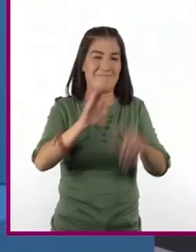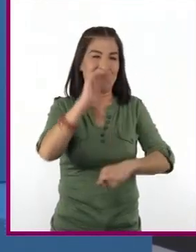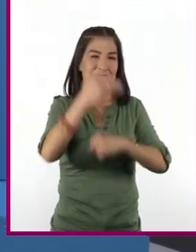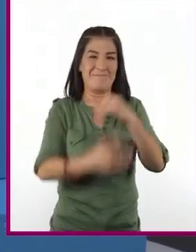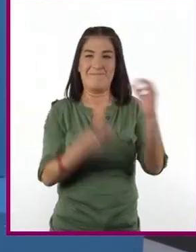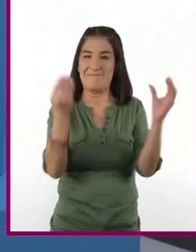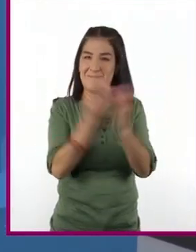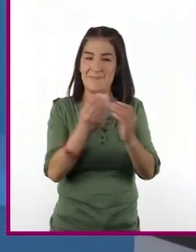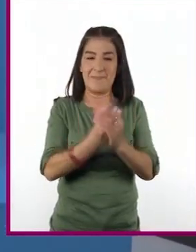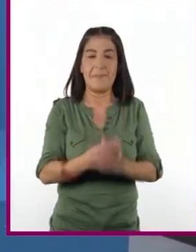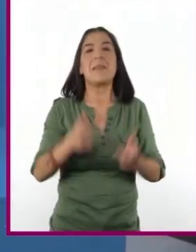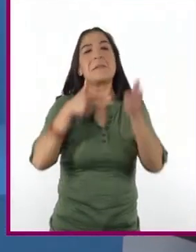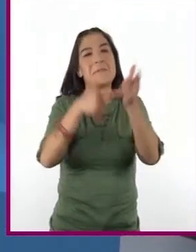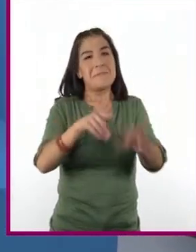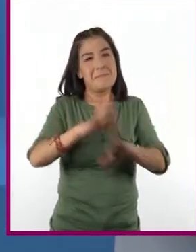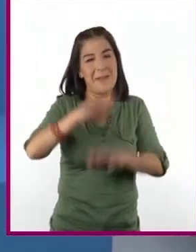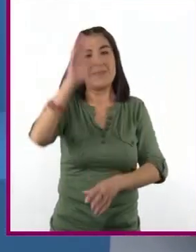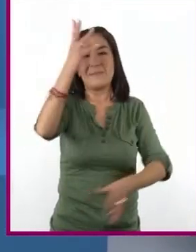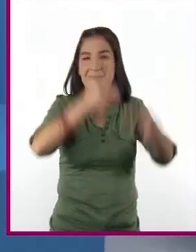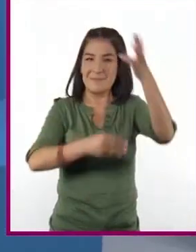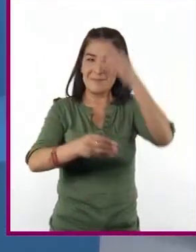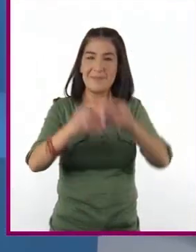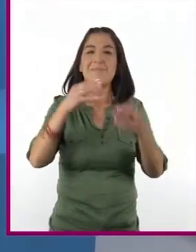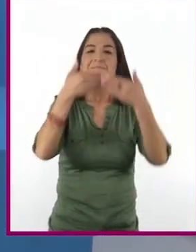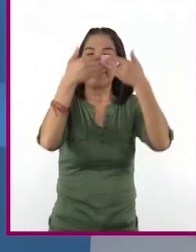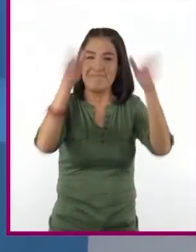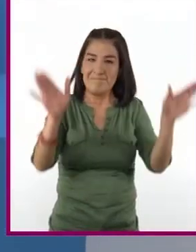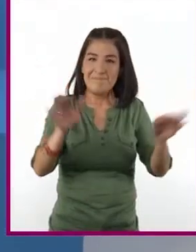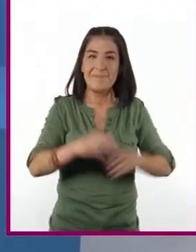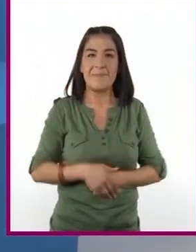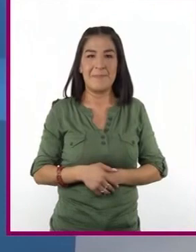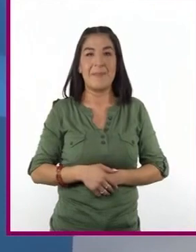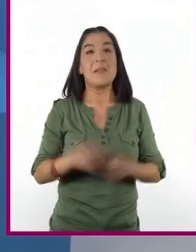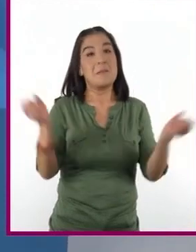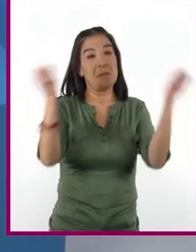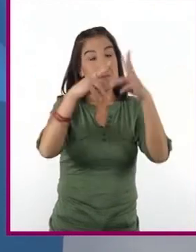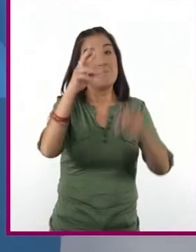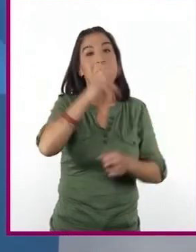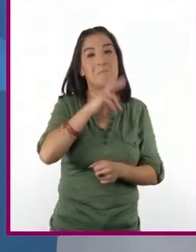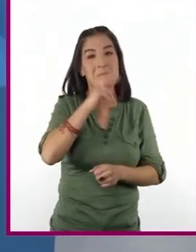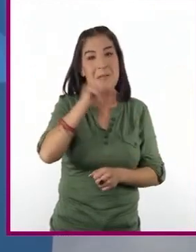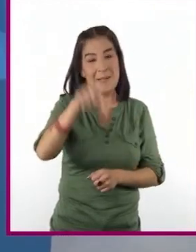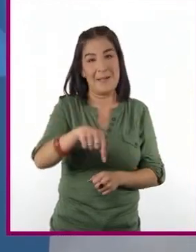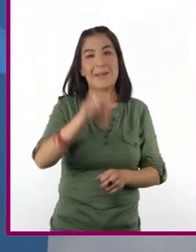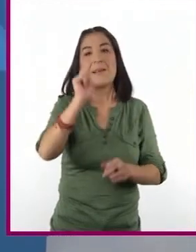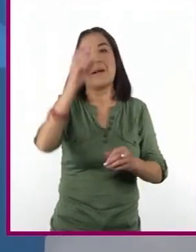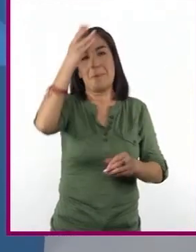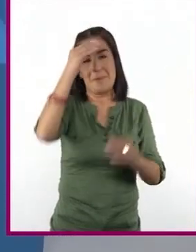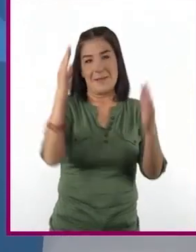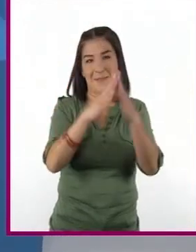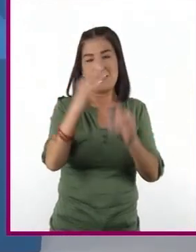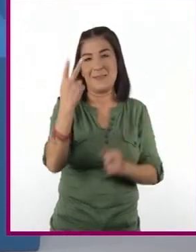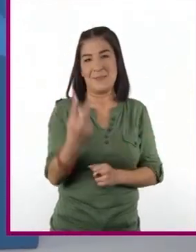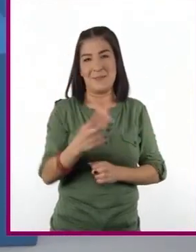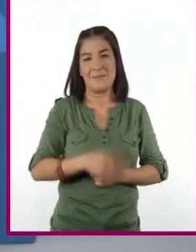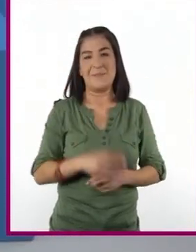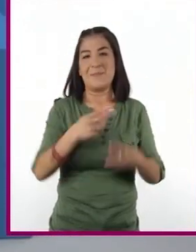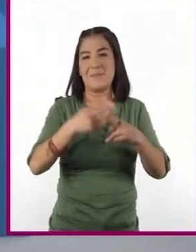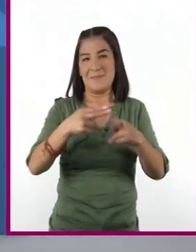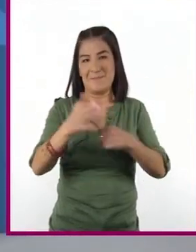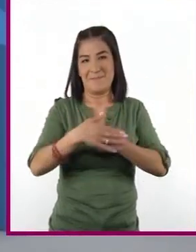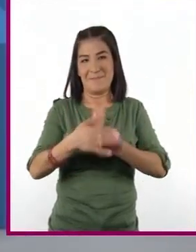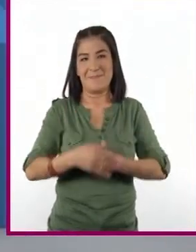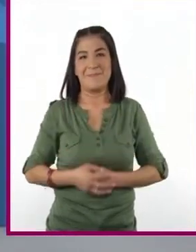sesión, pero aún nos queda mucho por explorar y descubrir. Así que nos vemos pronto aquí en Aprende en Casa 2. Hasta la